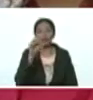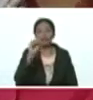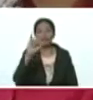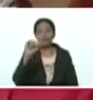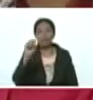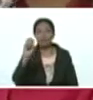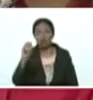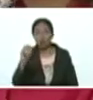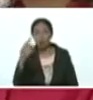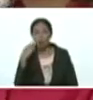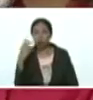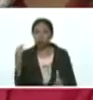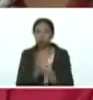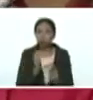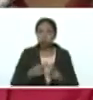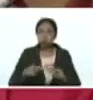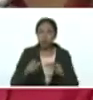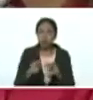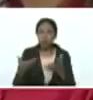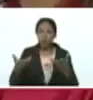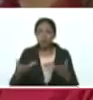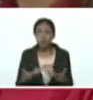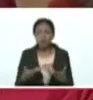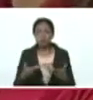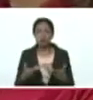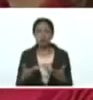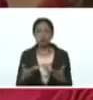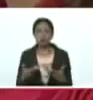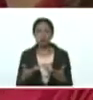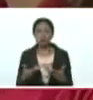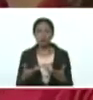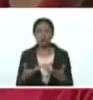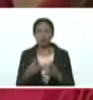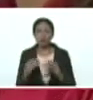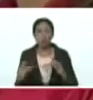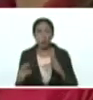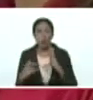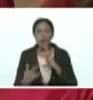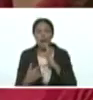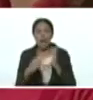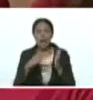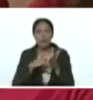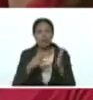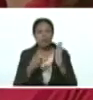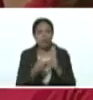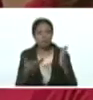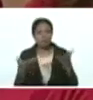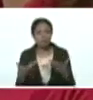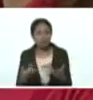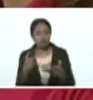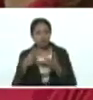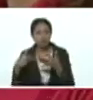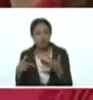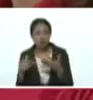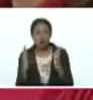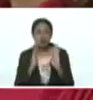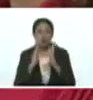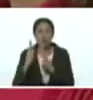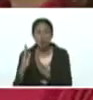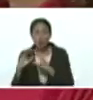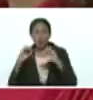Ellos están precisamente recibiendo la cooperación técnica de la